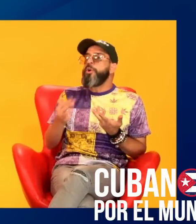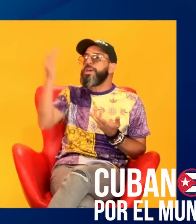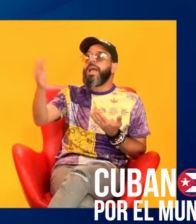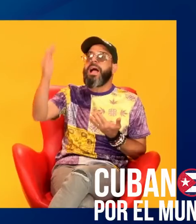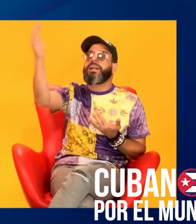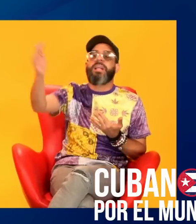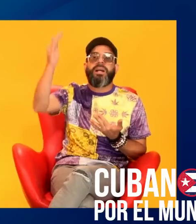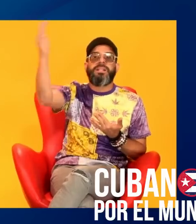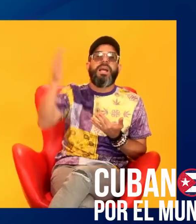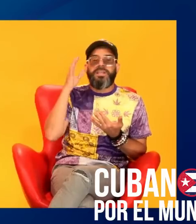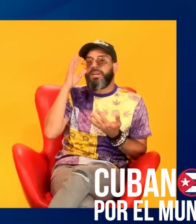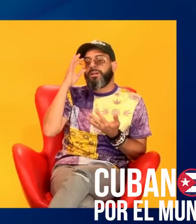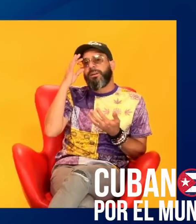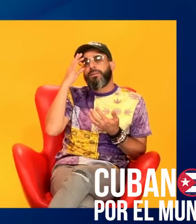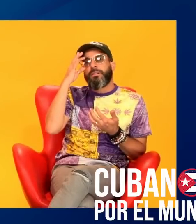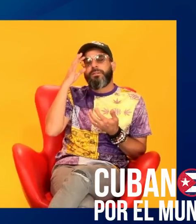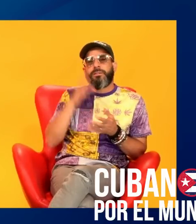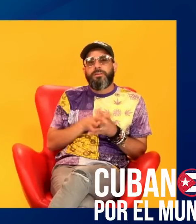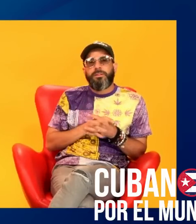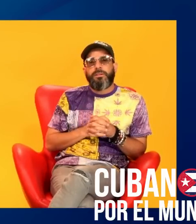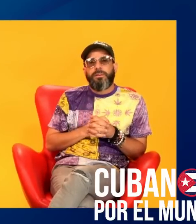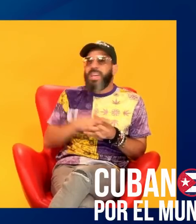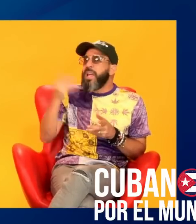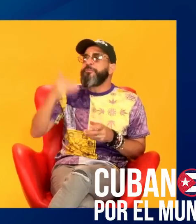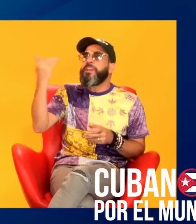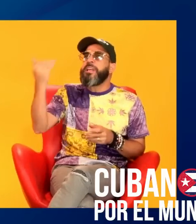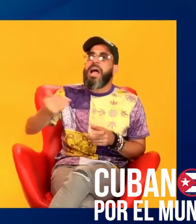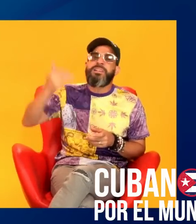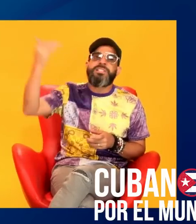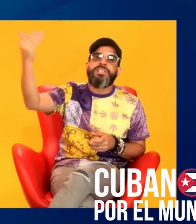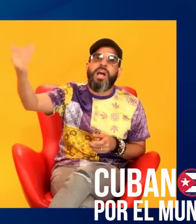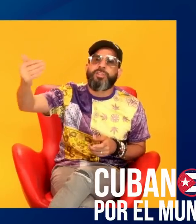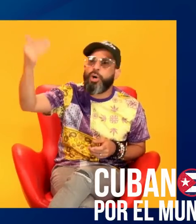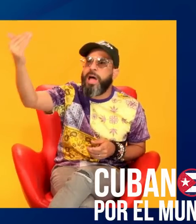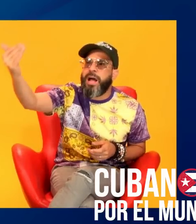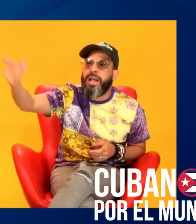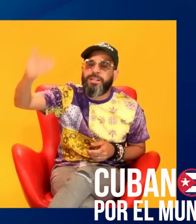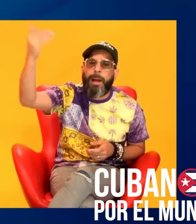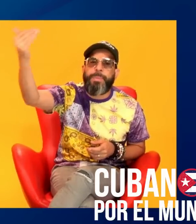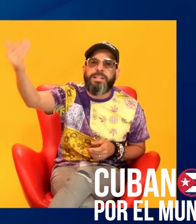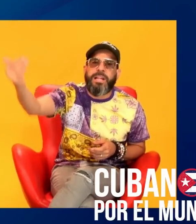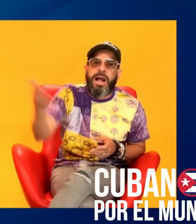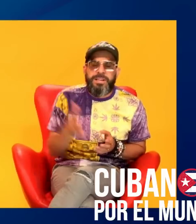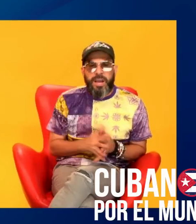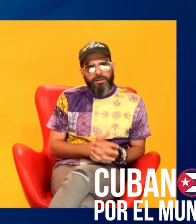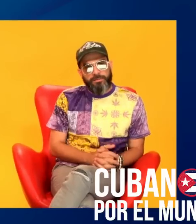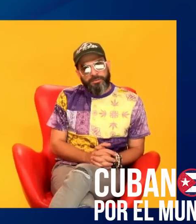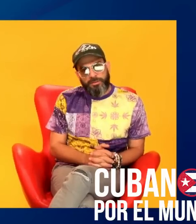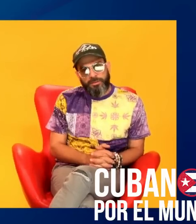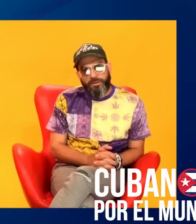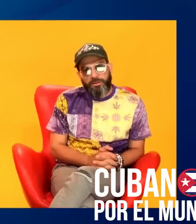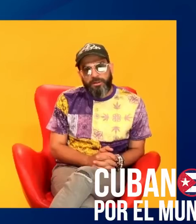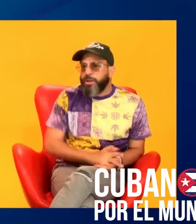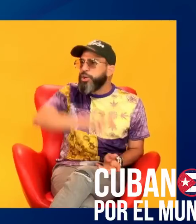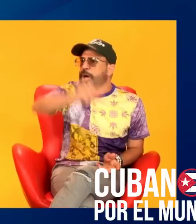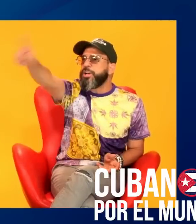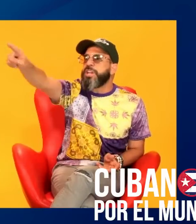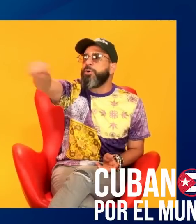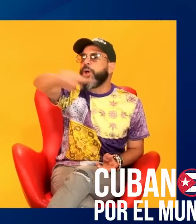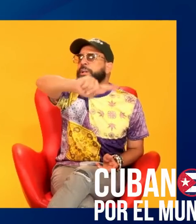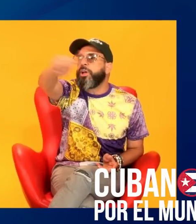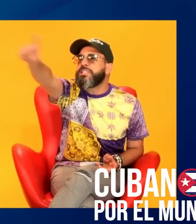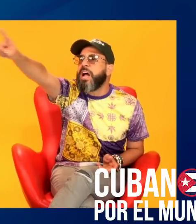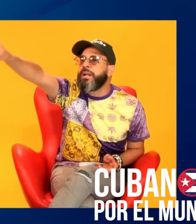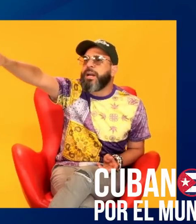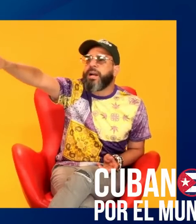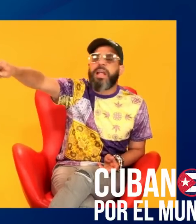¿Cómo llega esta gente allí? ¿Quién financia toda esta patraña? Yo estoy seguro